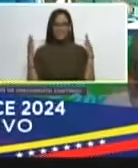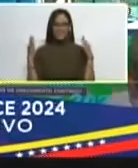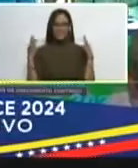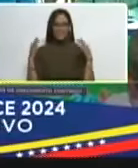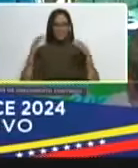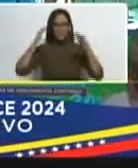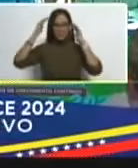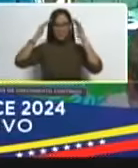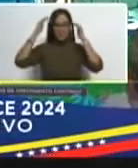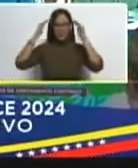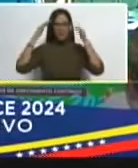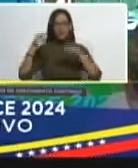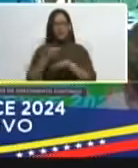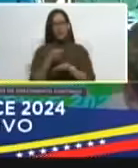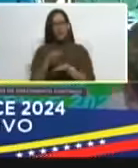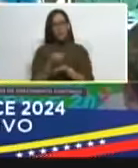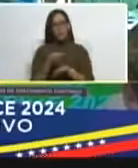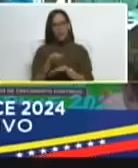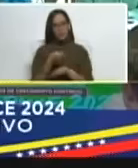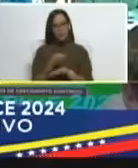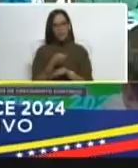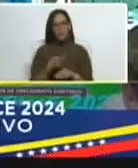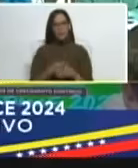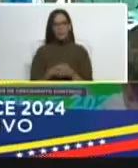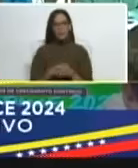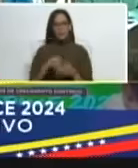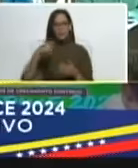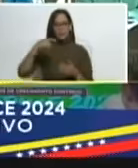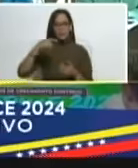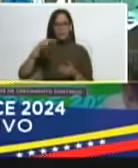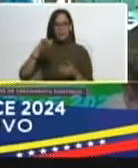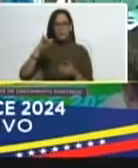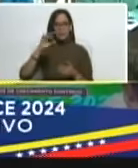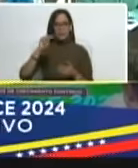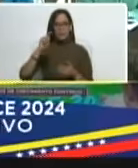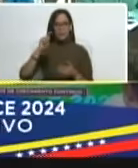saludar al gobernador Primitivo Cedeño,